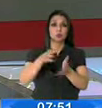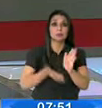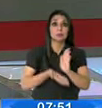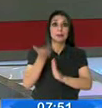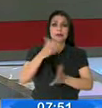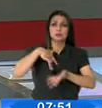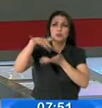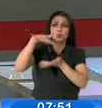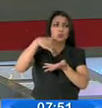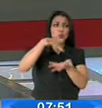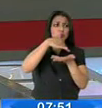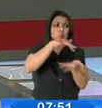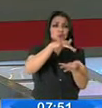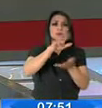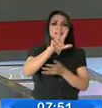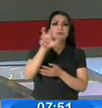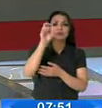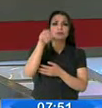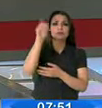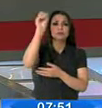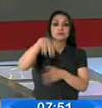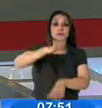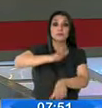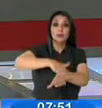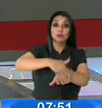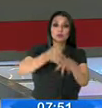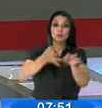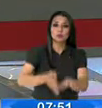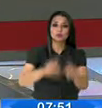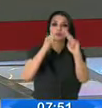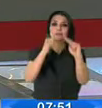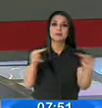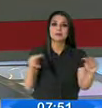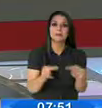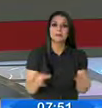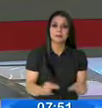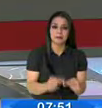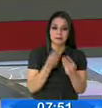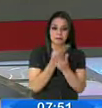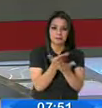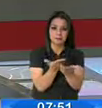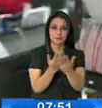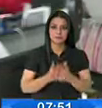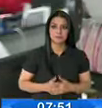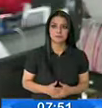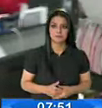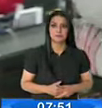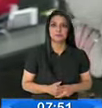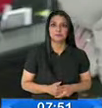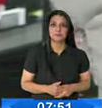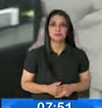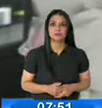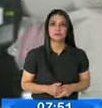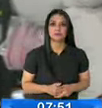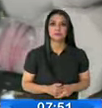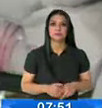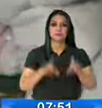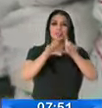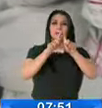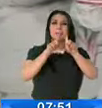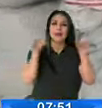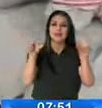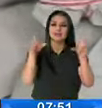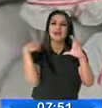envíos hasta un 300%. Esto por la temporada navideña. Veamos el informe. Las empresas de